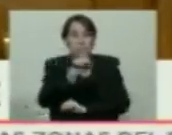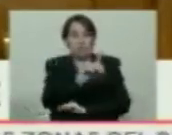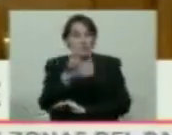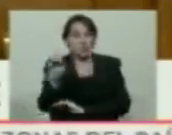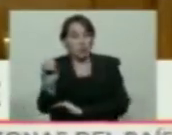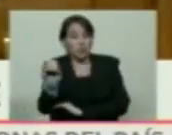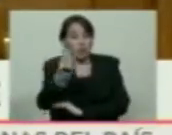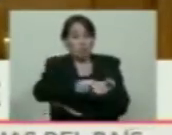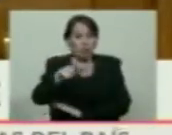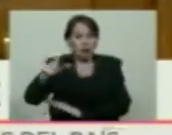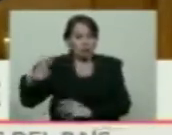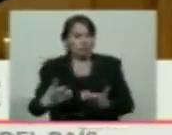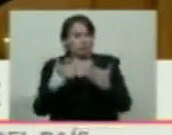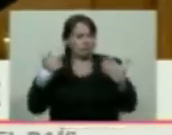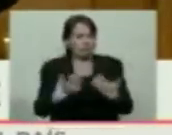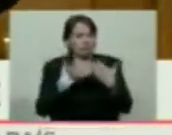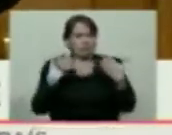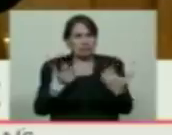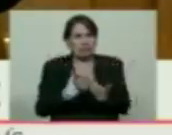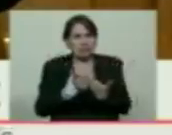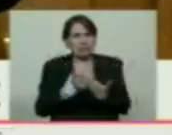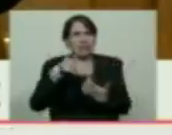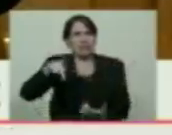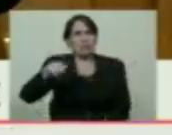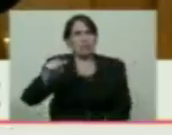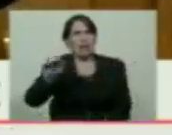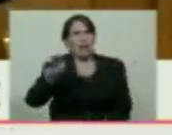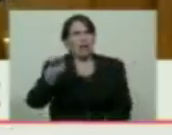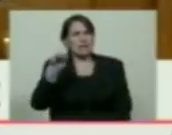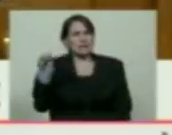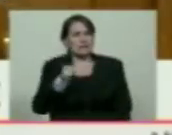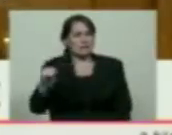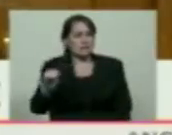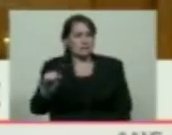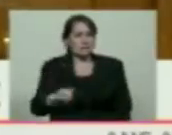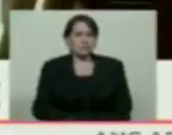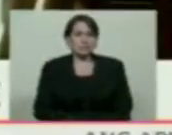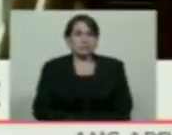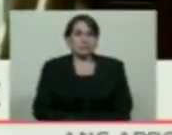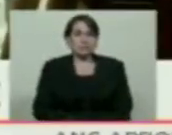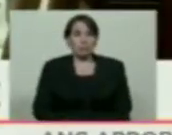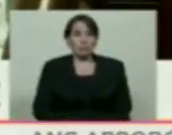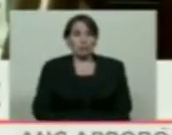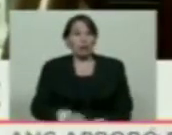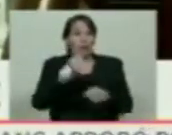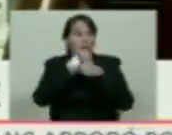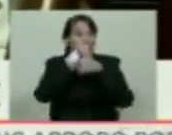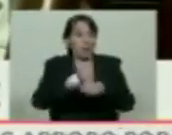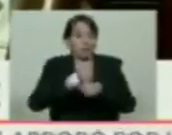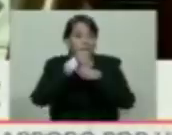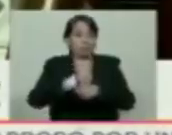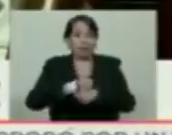150 compañeros del intrepidísimo Páez. Las columnas de caballería han sucumbido al golpe de